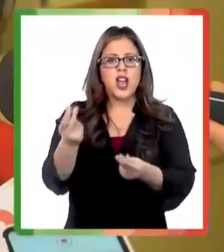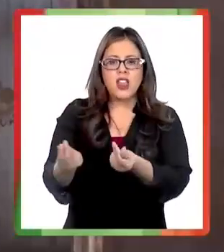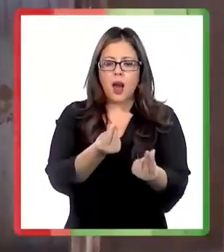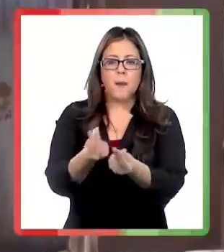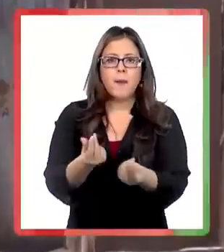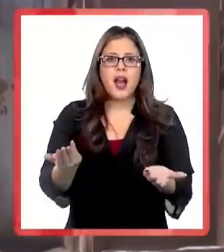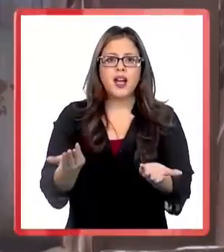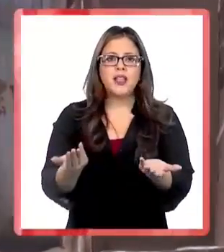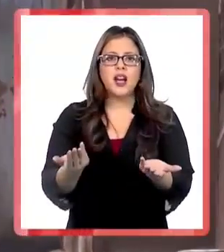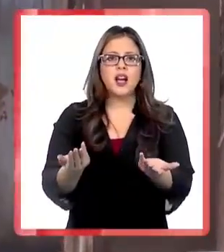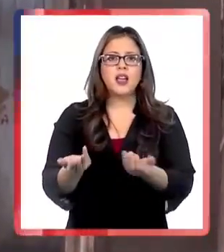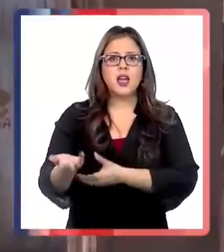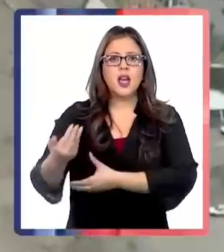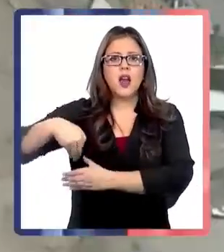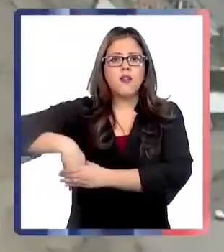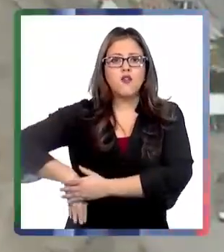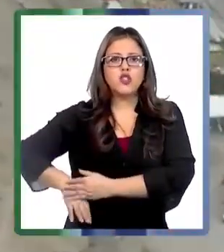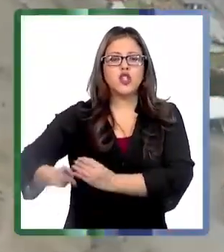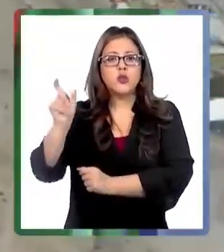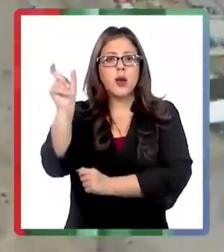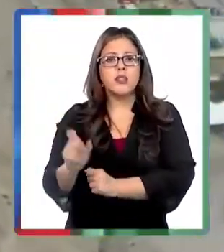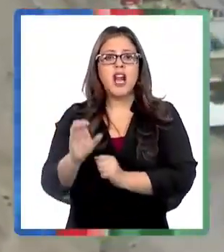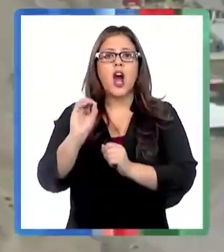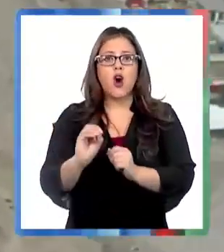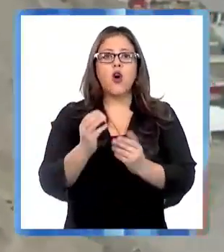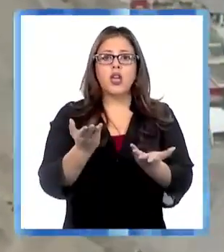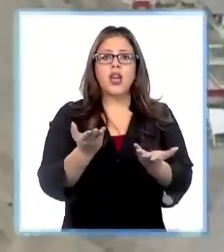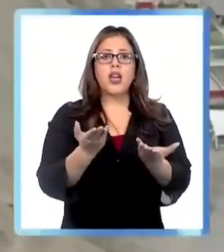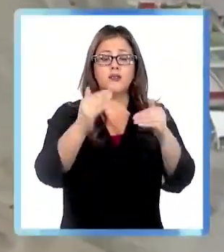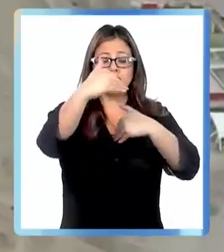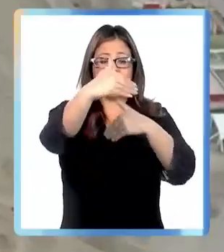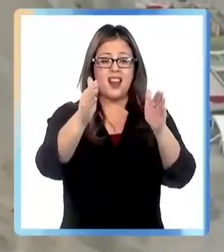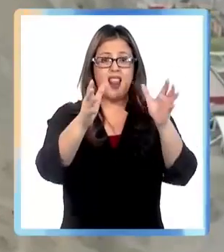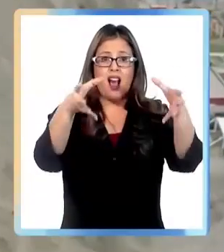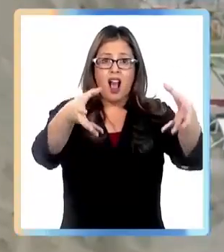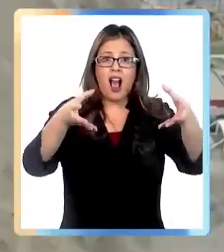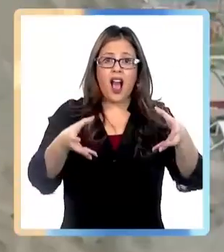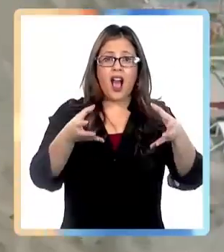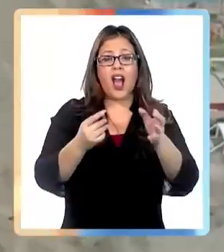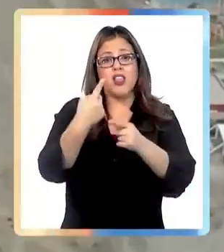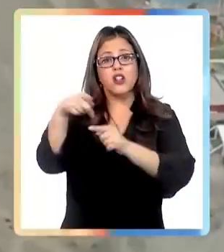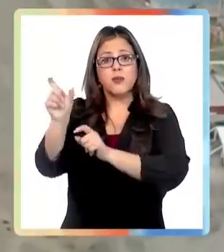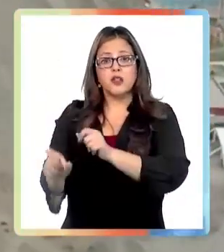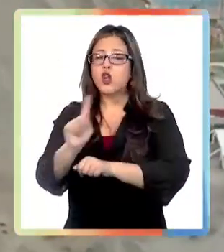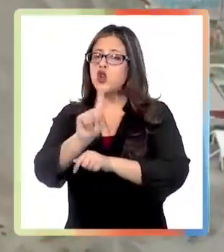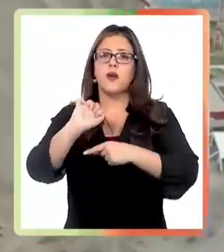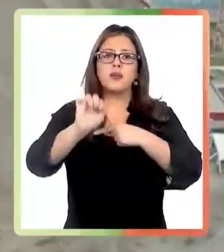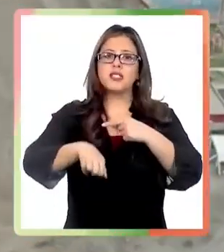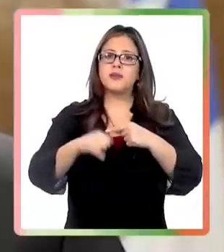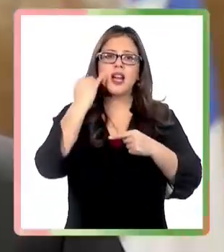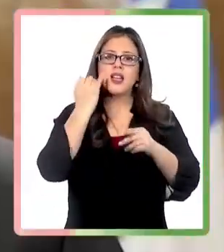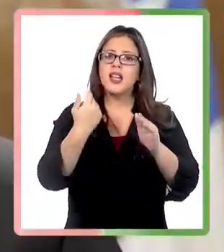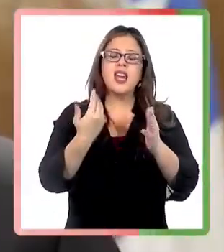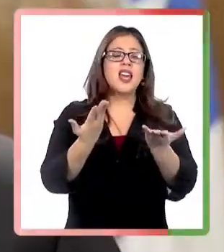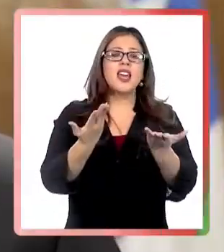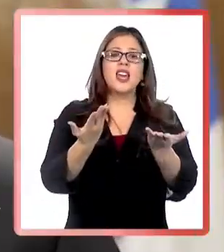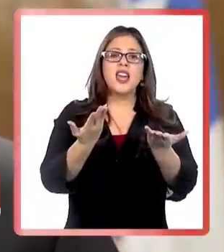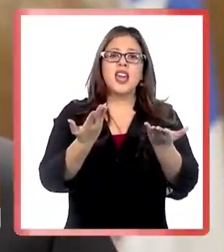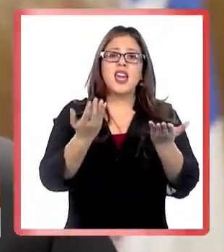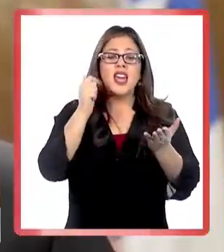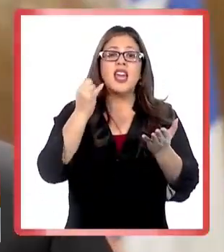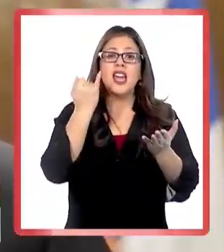bolsillo de alguien o en la caja de alguien. No vamos a aceptar irregularidades, vamos a poner todas nuestras capacidades para asegurar que